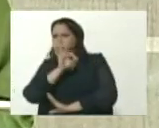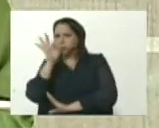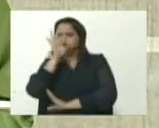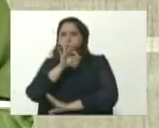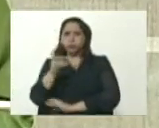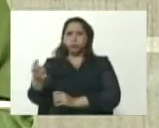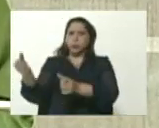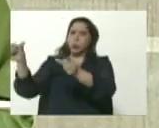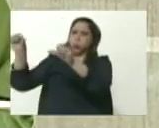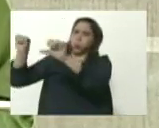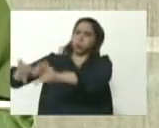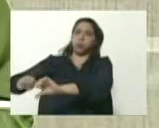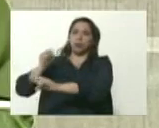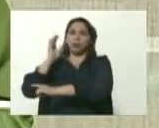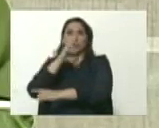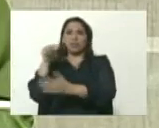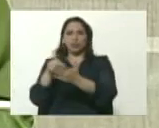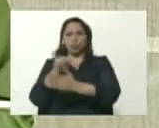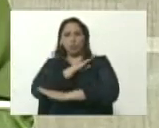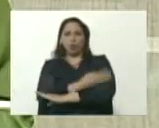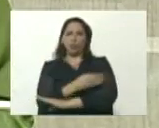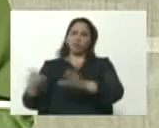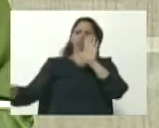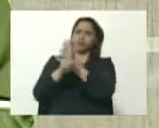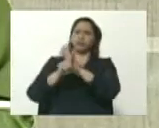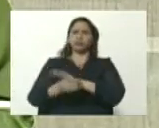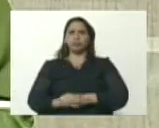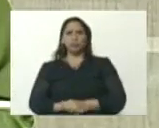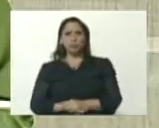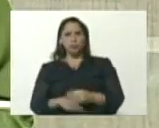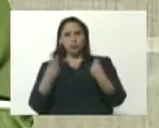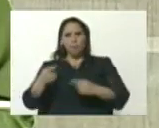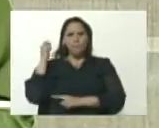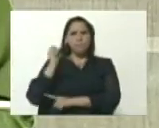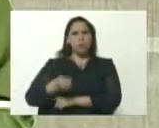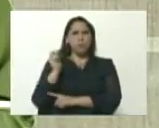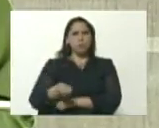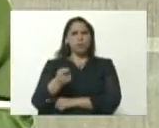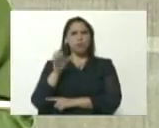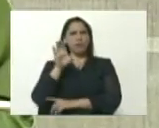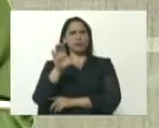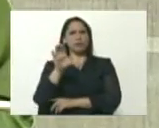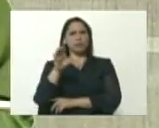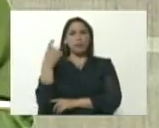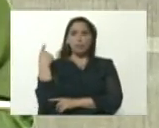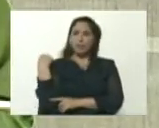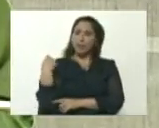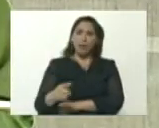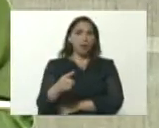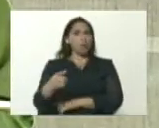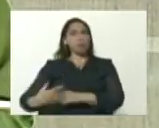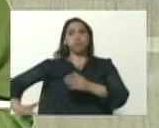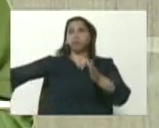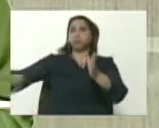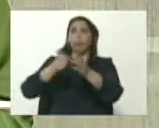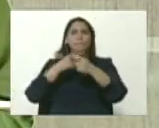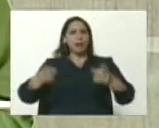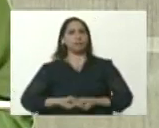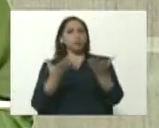hundió la Asamblea Nacional como poder legislativo, como parlamento del país. Y tenemos que rescatarla para el